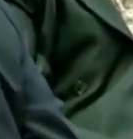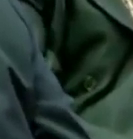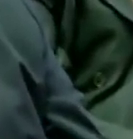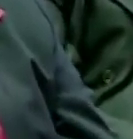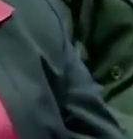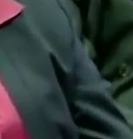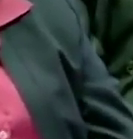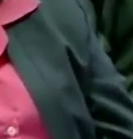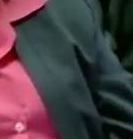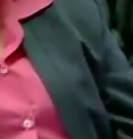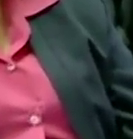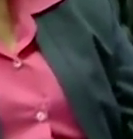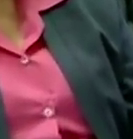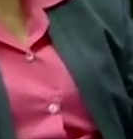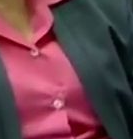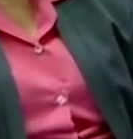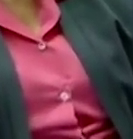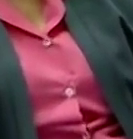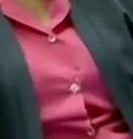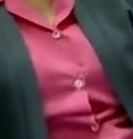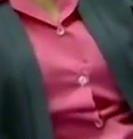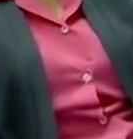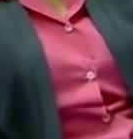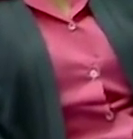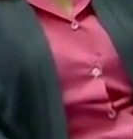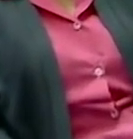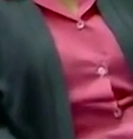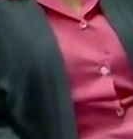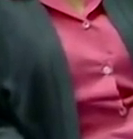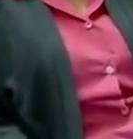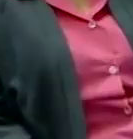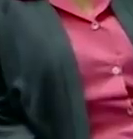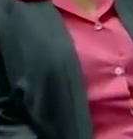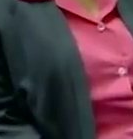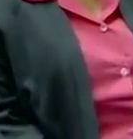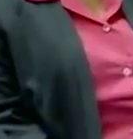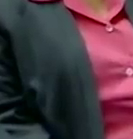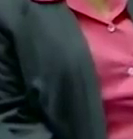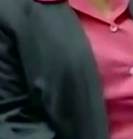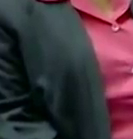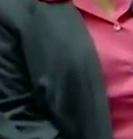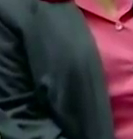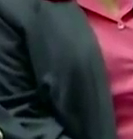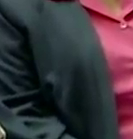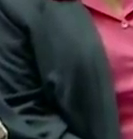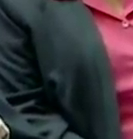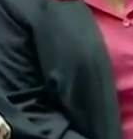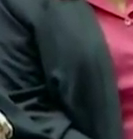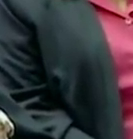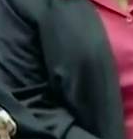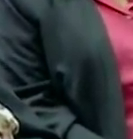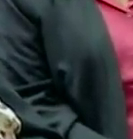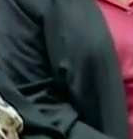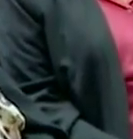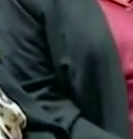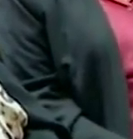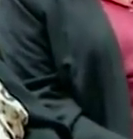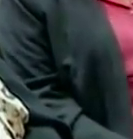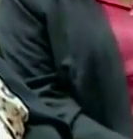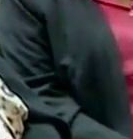socialismo sin ir efectivamente transformando la cultura